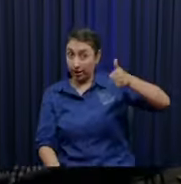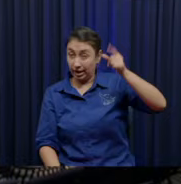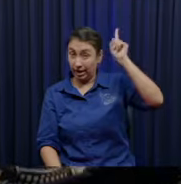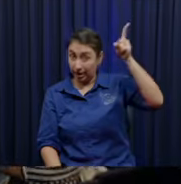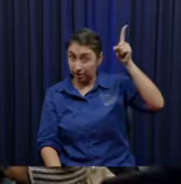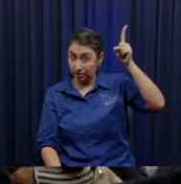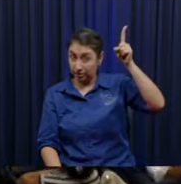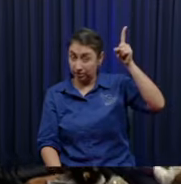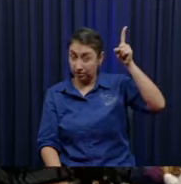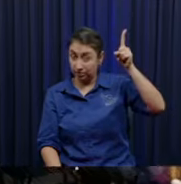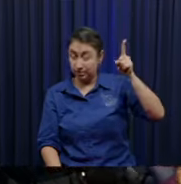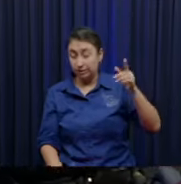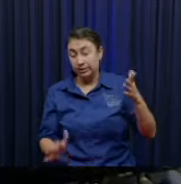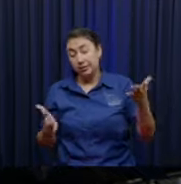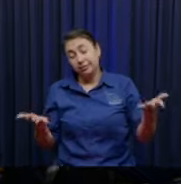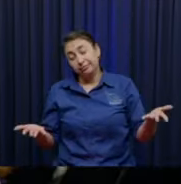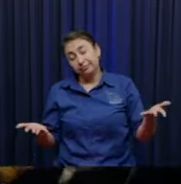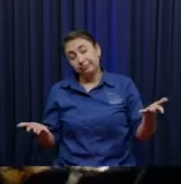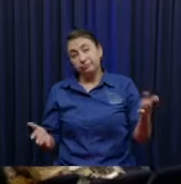¿Usted oye música?